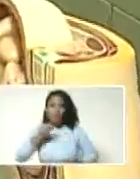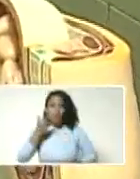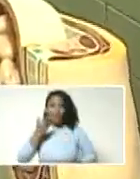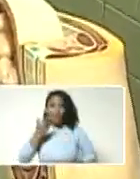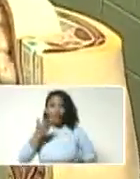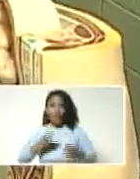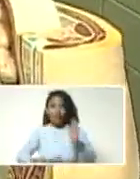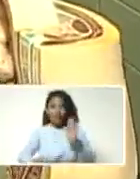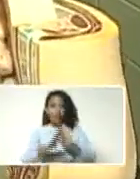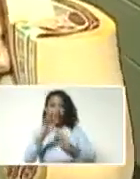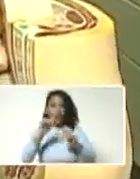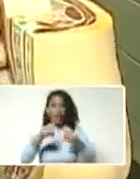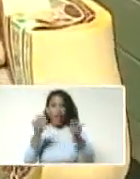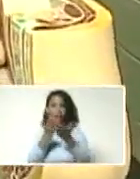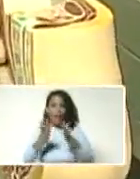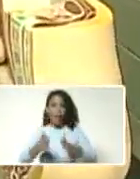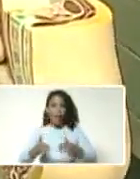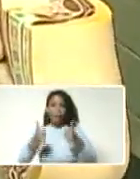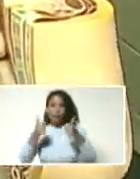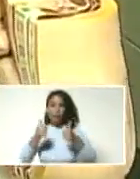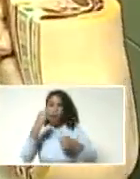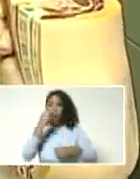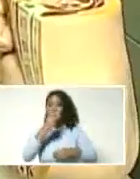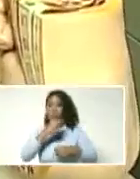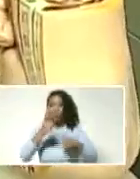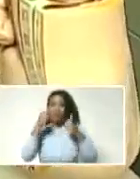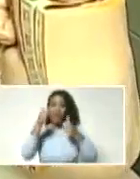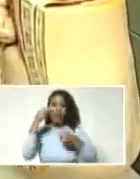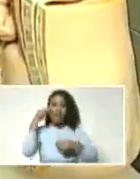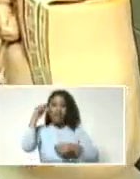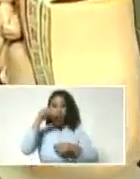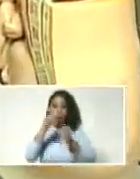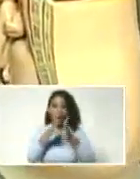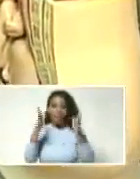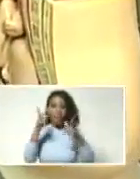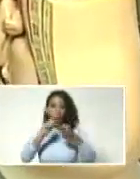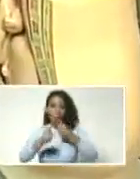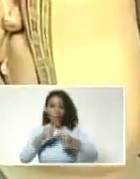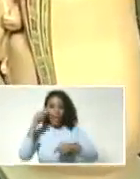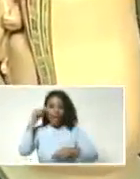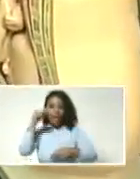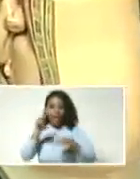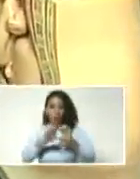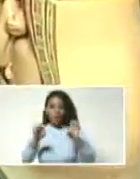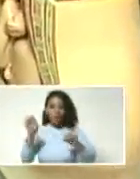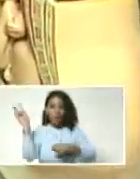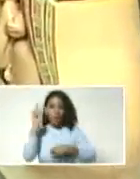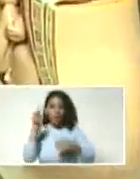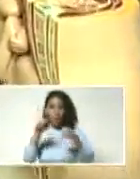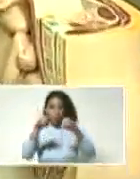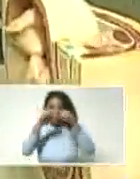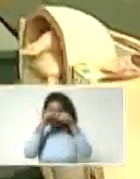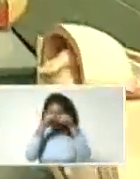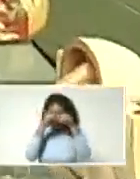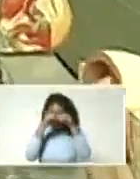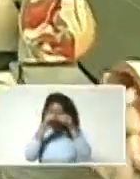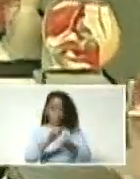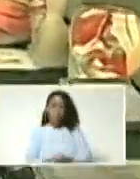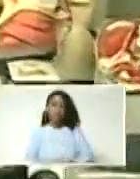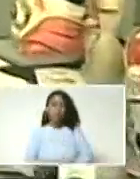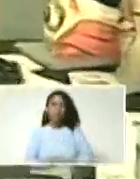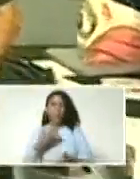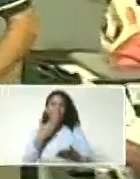escuela, prometedor. Veo grandes cosas que se vienen para la educación venezolana.